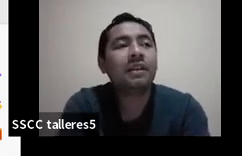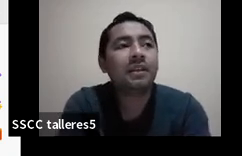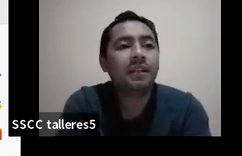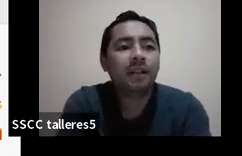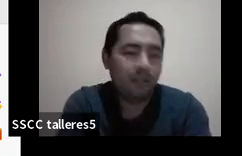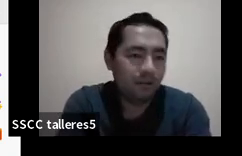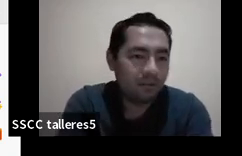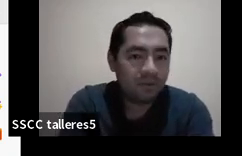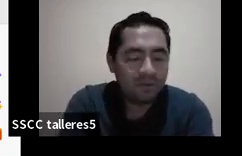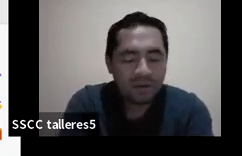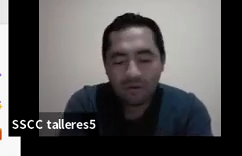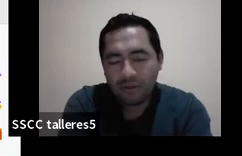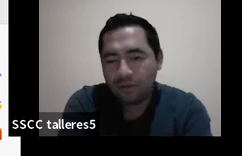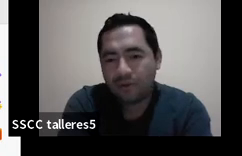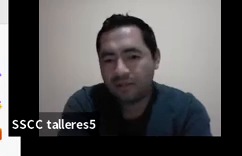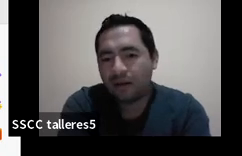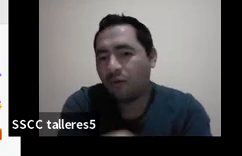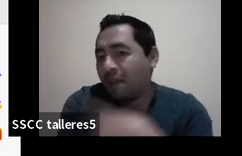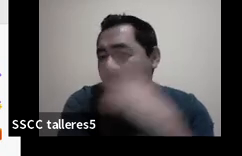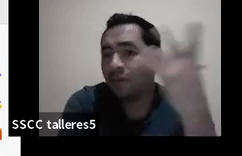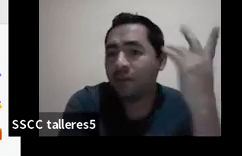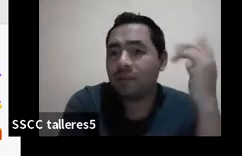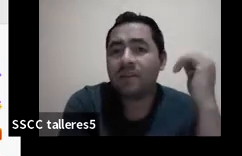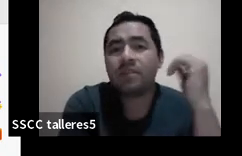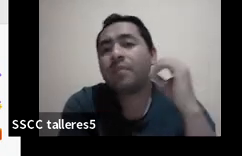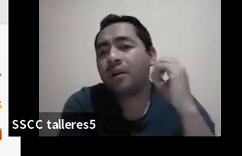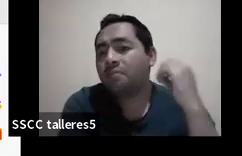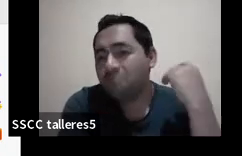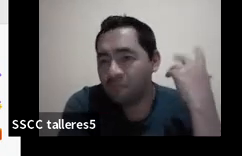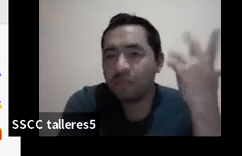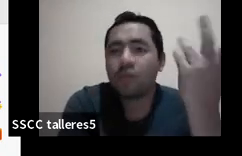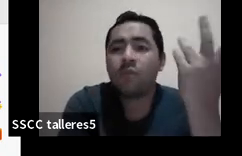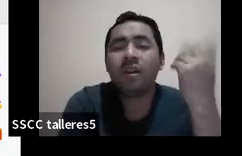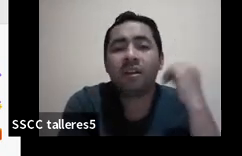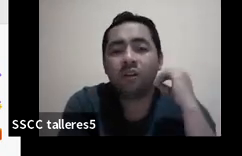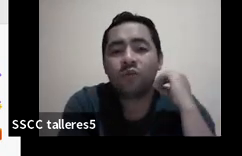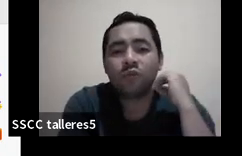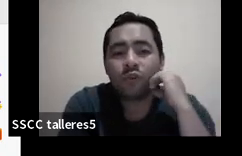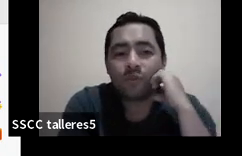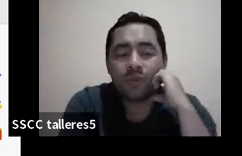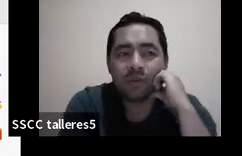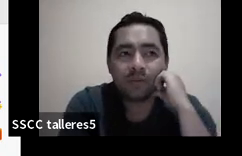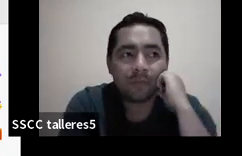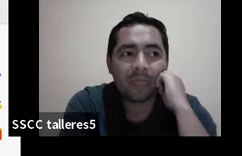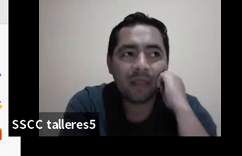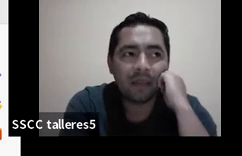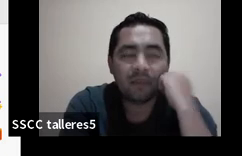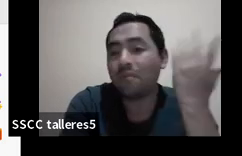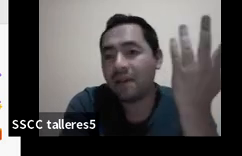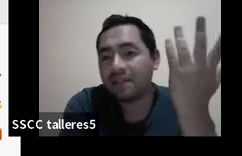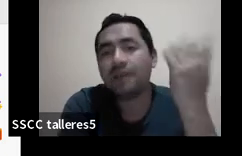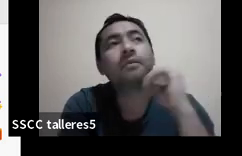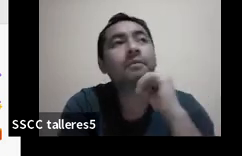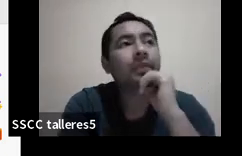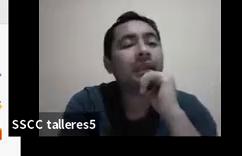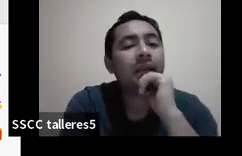años. Y lo que vamos a ver ahora solo va a ser algo básico que te va a servir para comunicarte con un sordo, pues, de